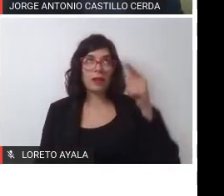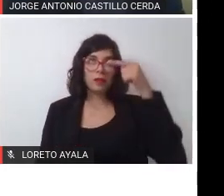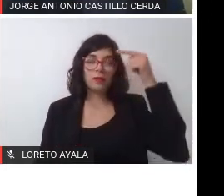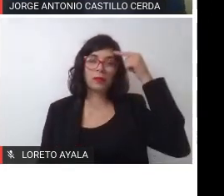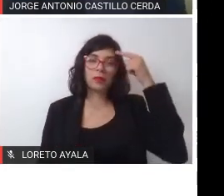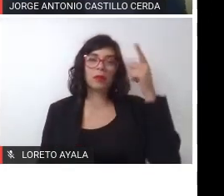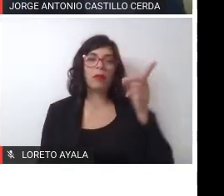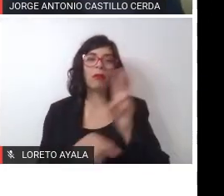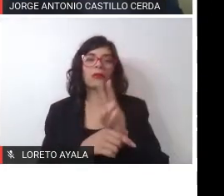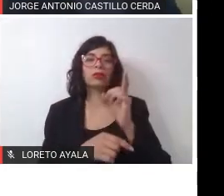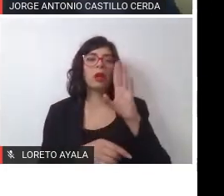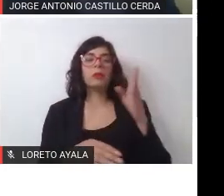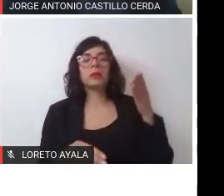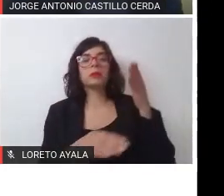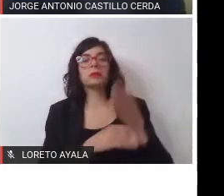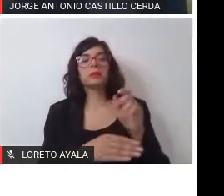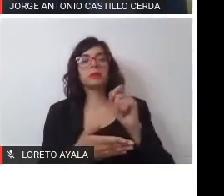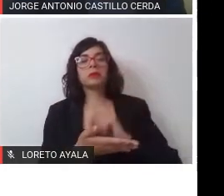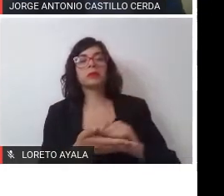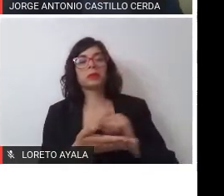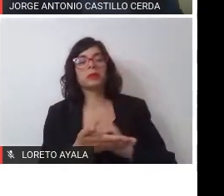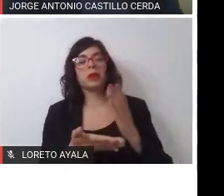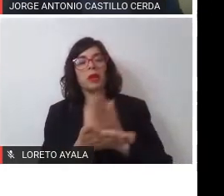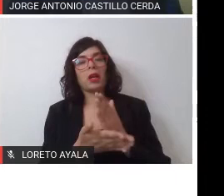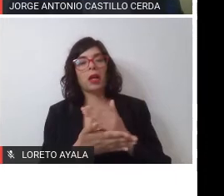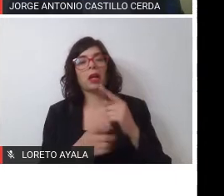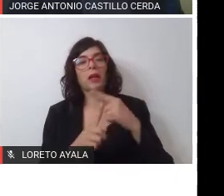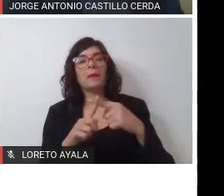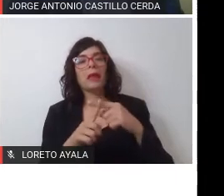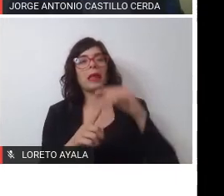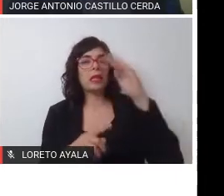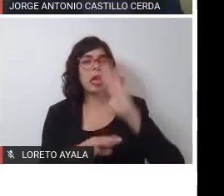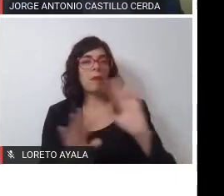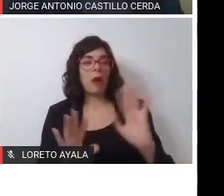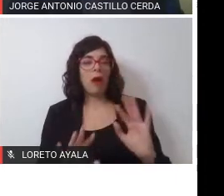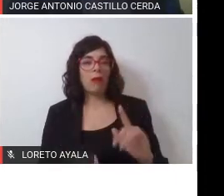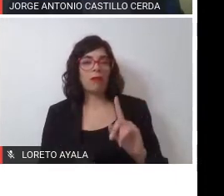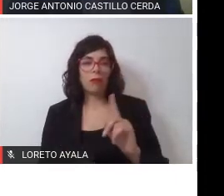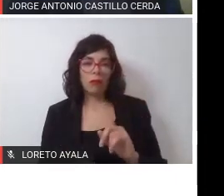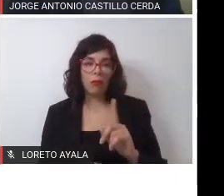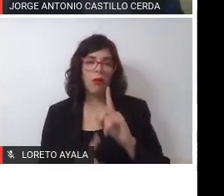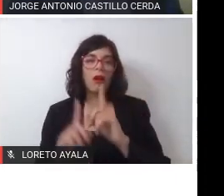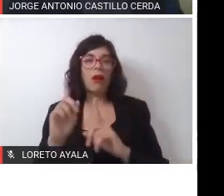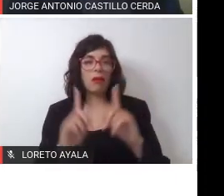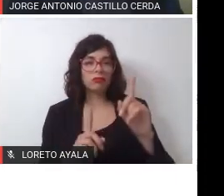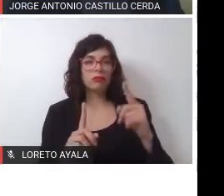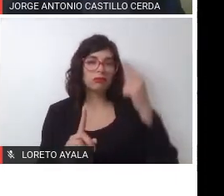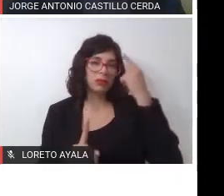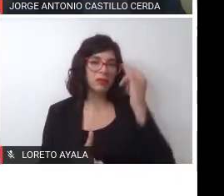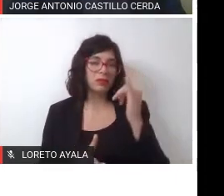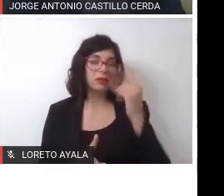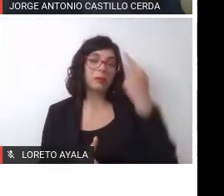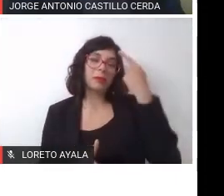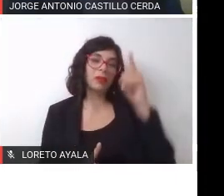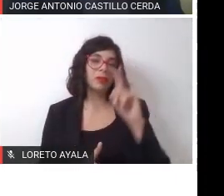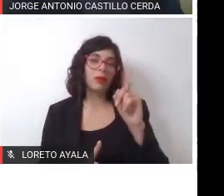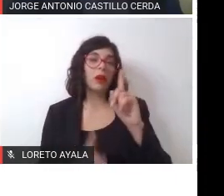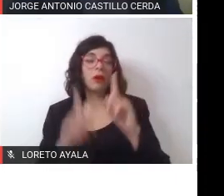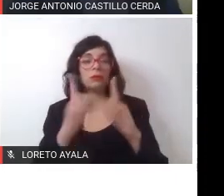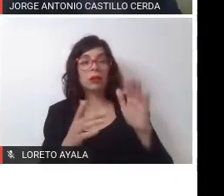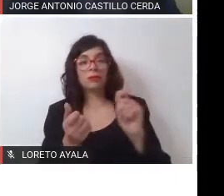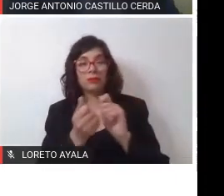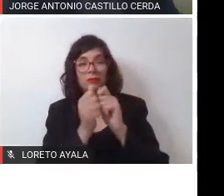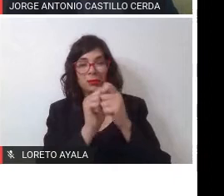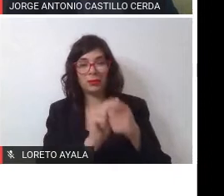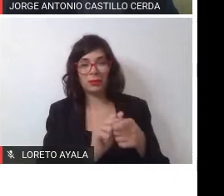profesores solo van a hacer clase en enseñanza media. Todavía quedan algunas. Sé que ya la mayoría ha modificado esa